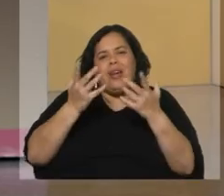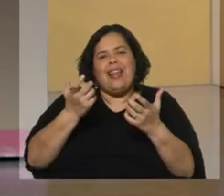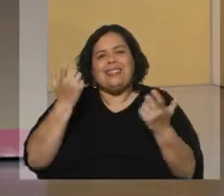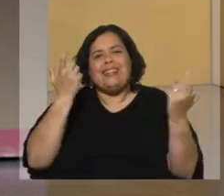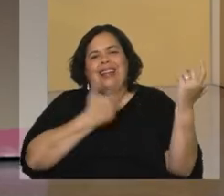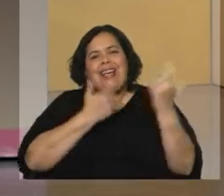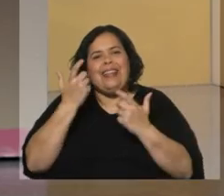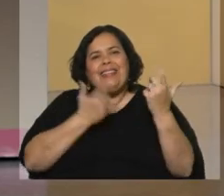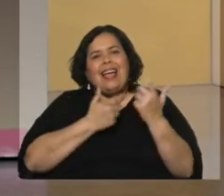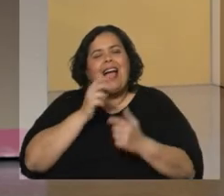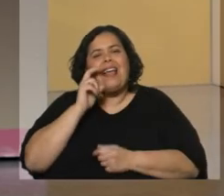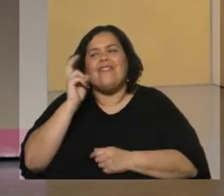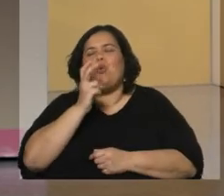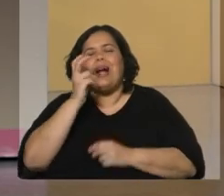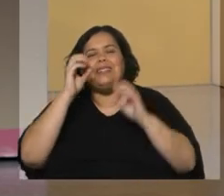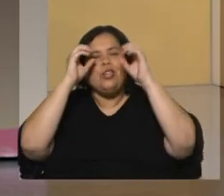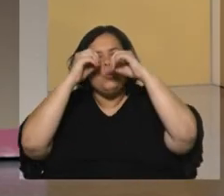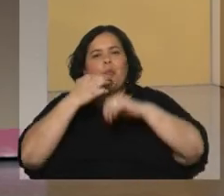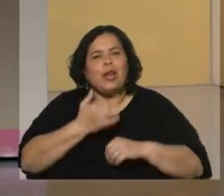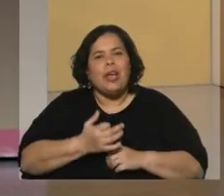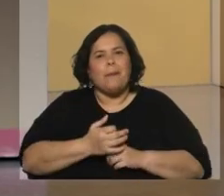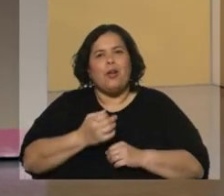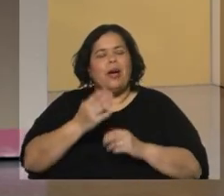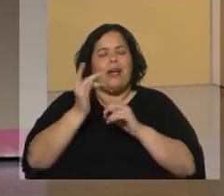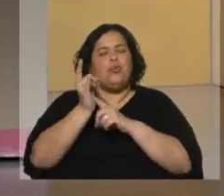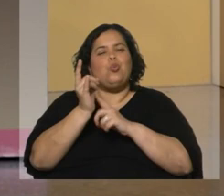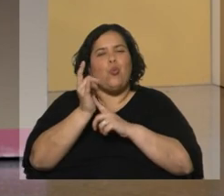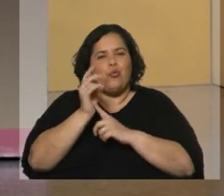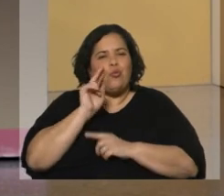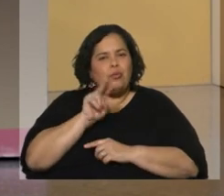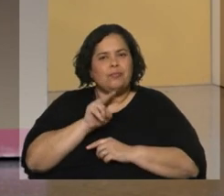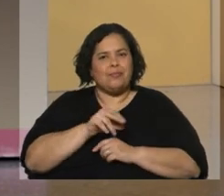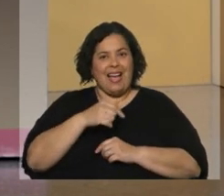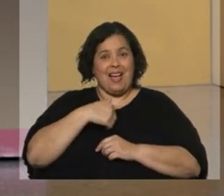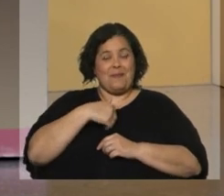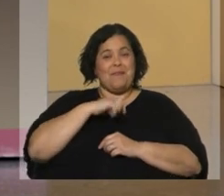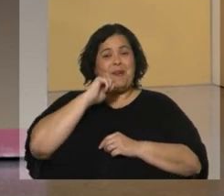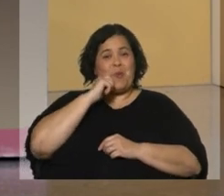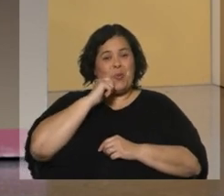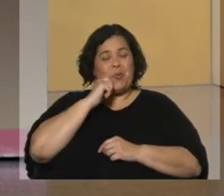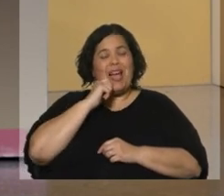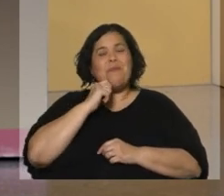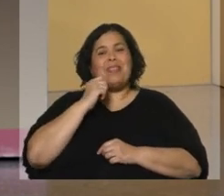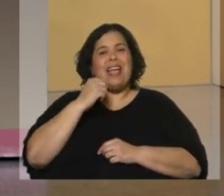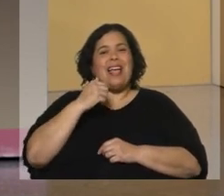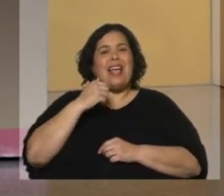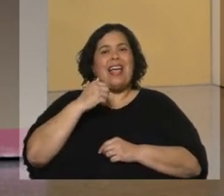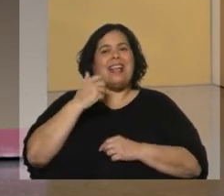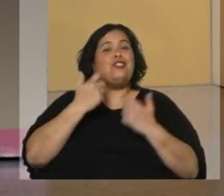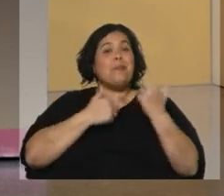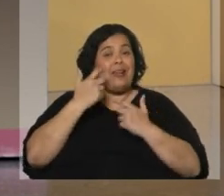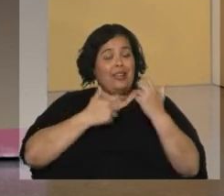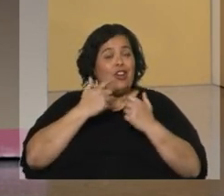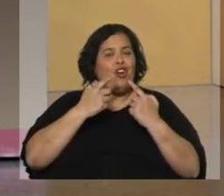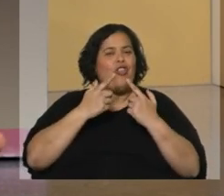A quién buscas en YouTube por ejemplo qué buena pregunta A mí me gusta a mí me gusta yo me río de la de me río